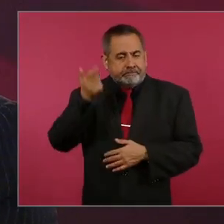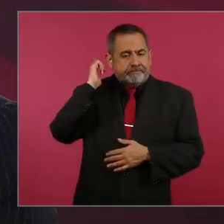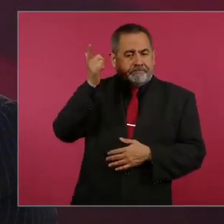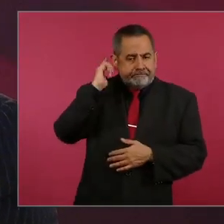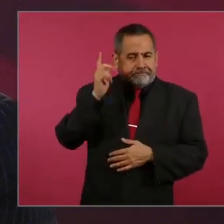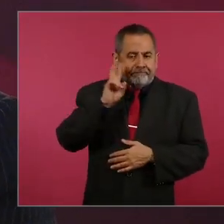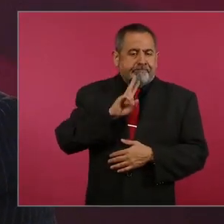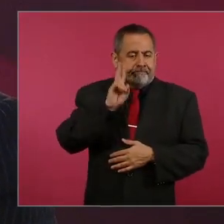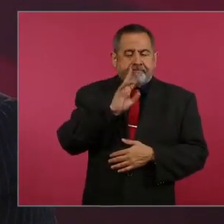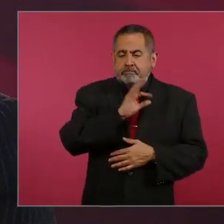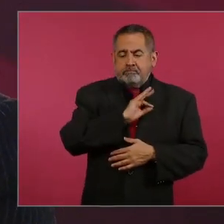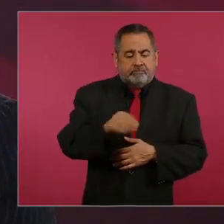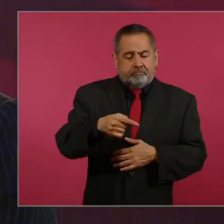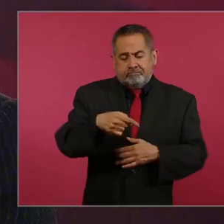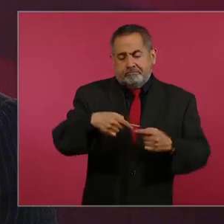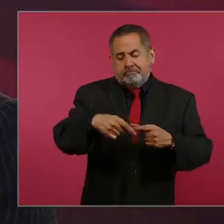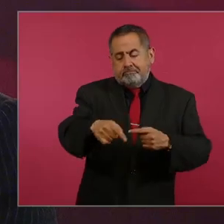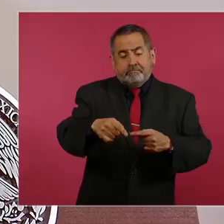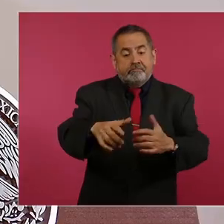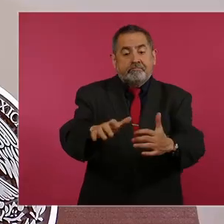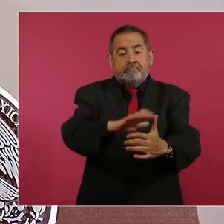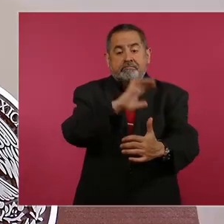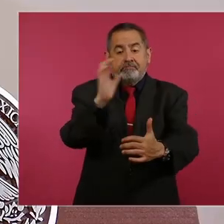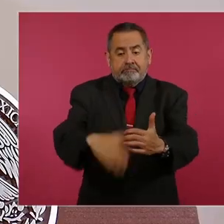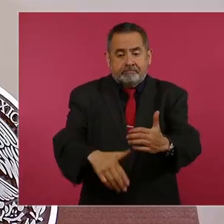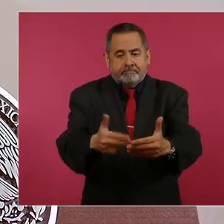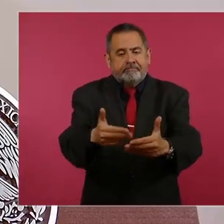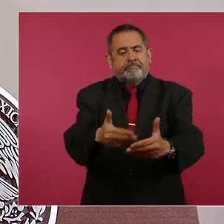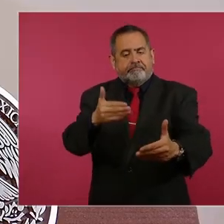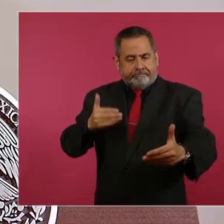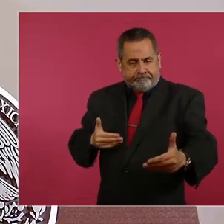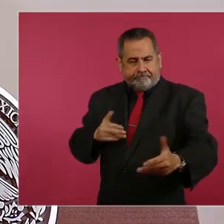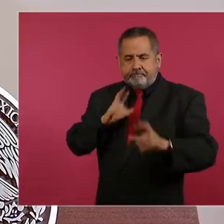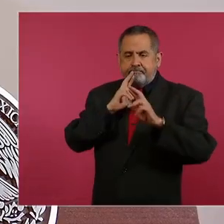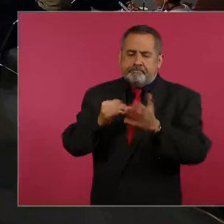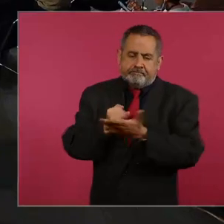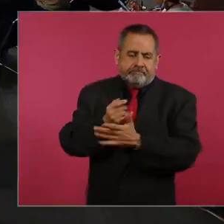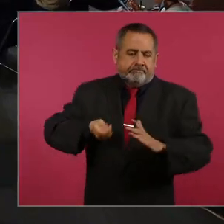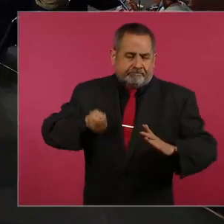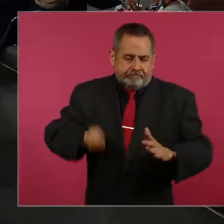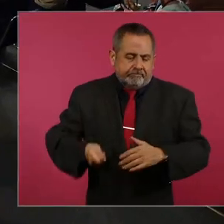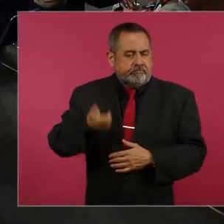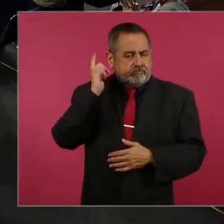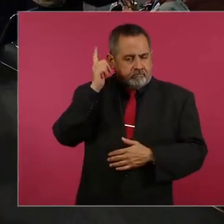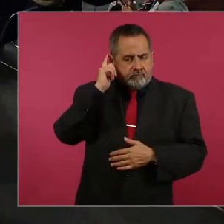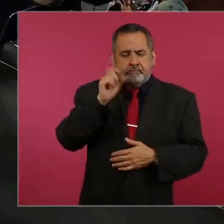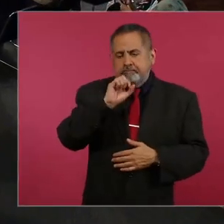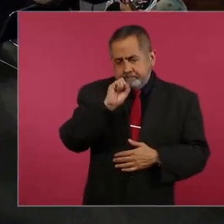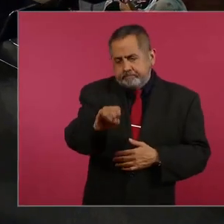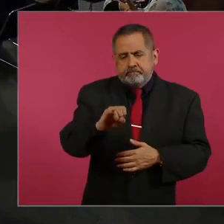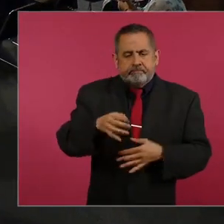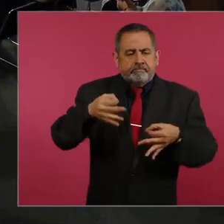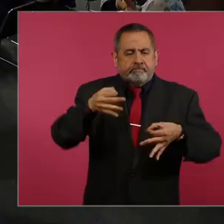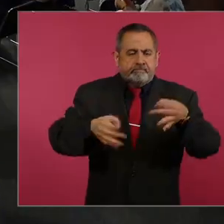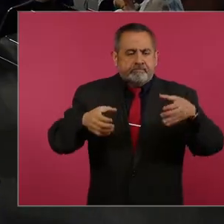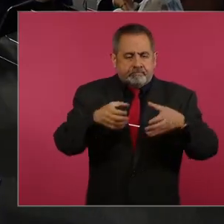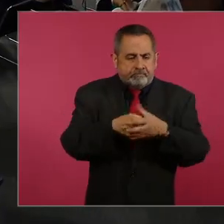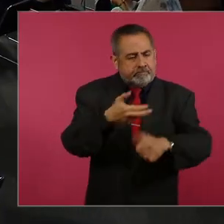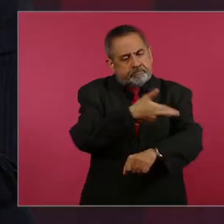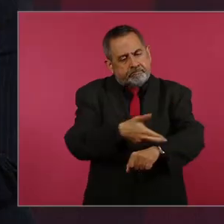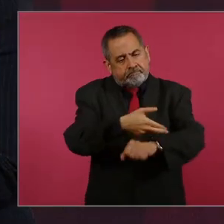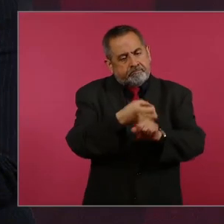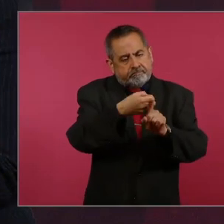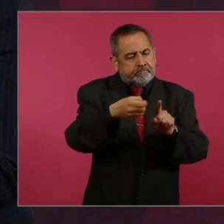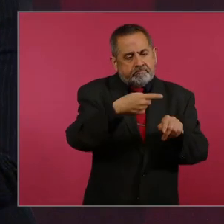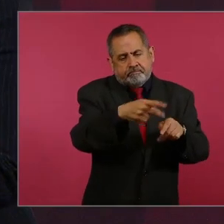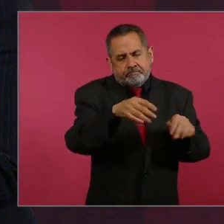pueda ser antes de que concluya esta administración. Esperamos que así sea, que los tribunales colegiados puedan organizar sus cargas